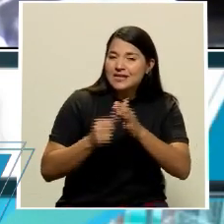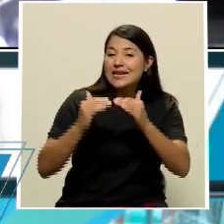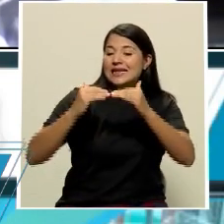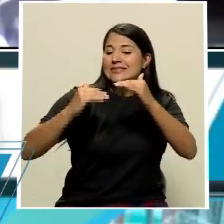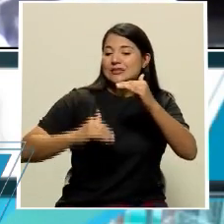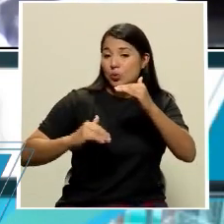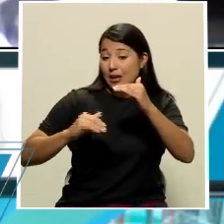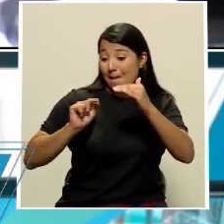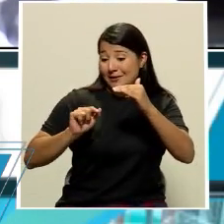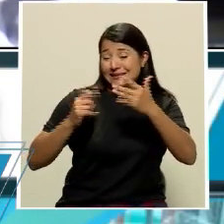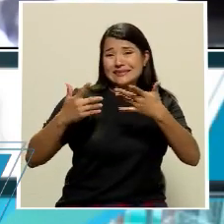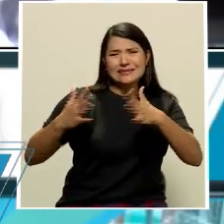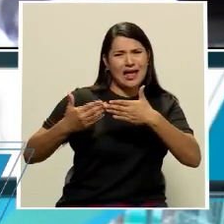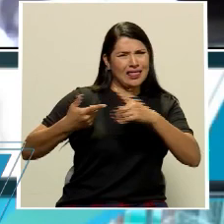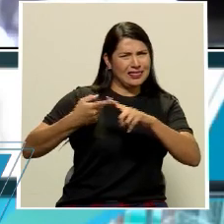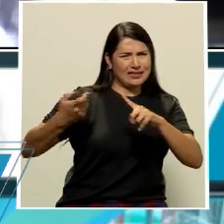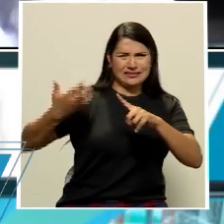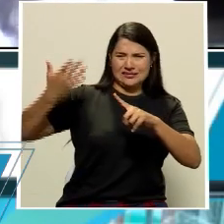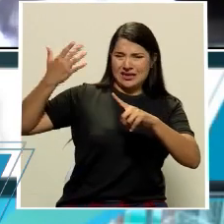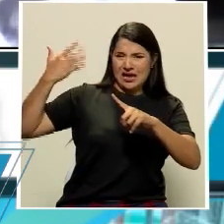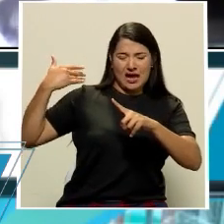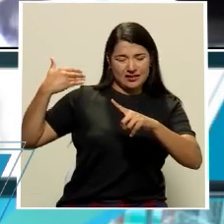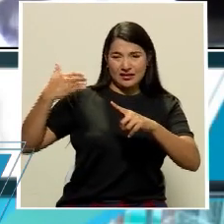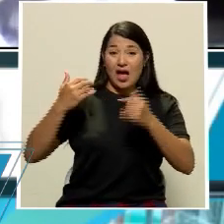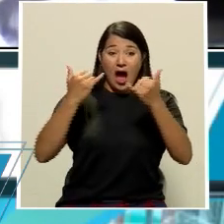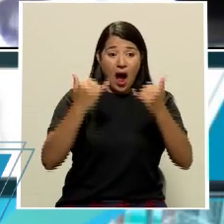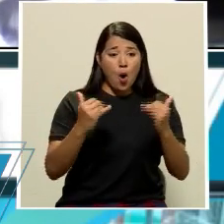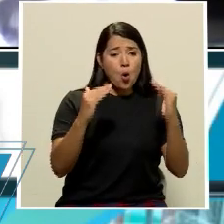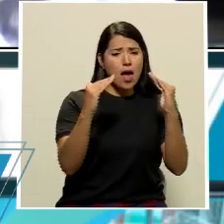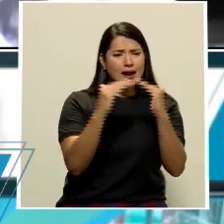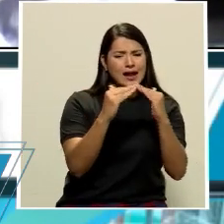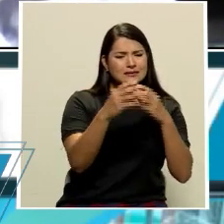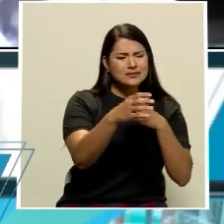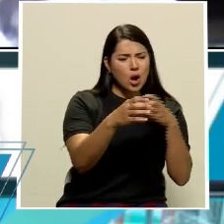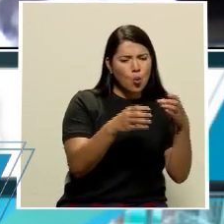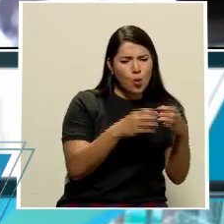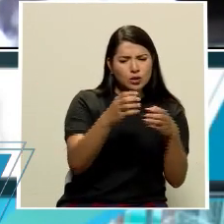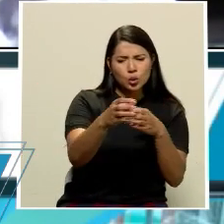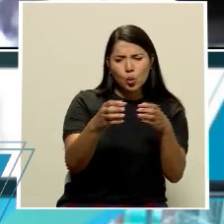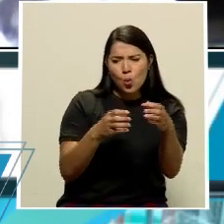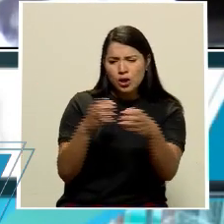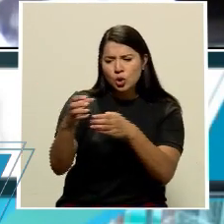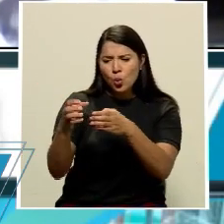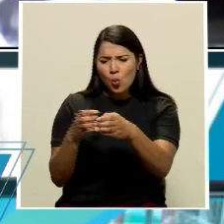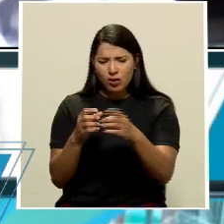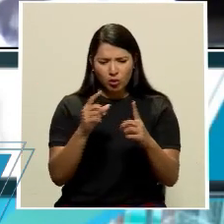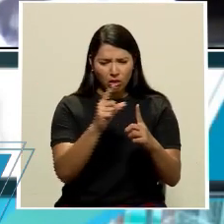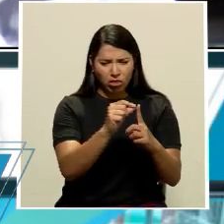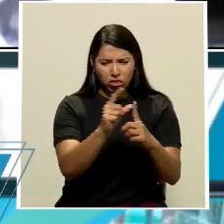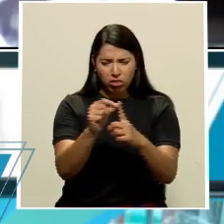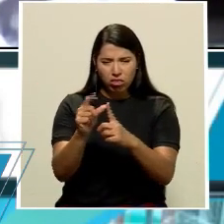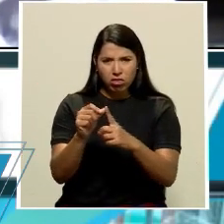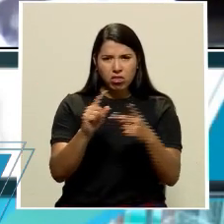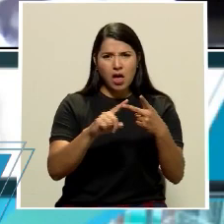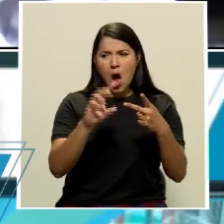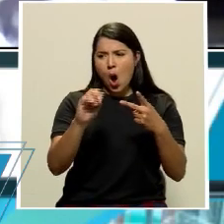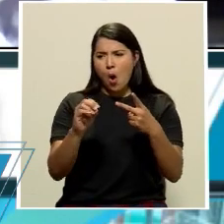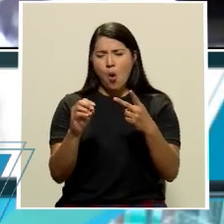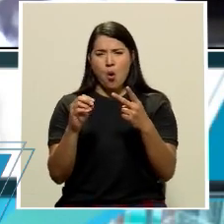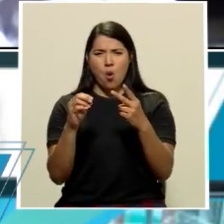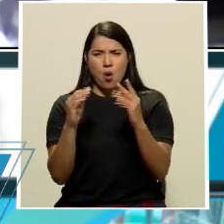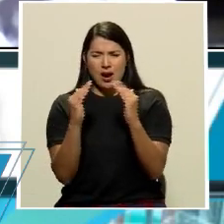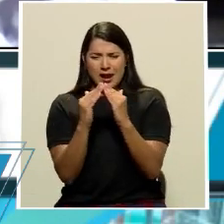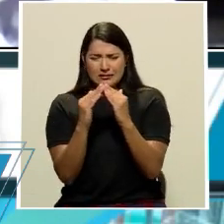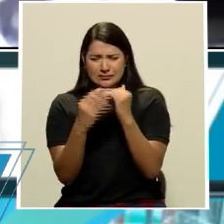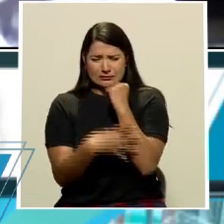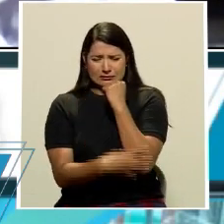El hacinamiento en cuarterías y precario, la falta de servicios. ¿Qué datos, estos